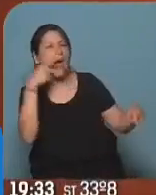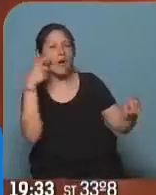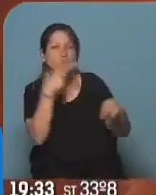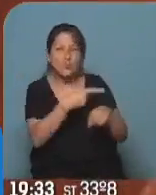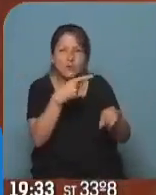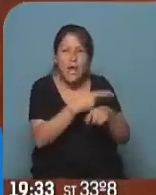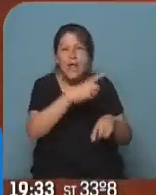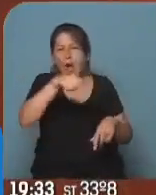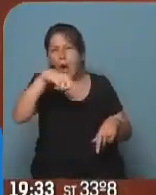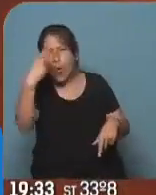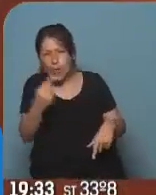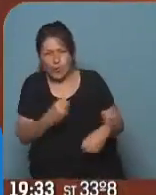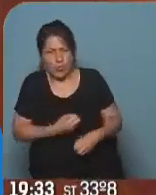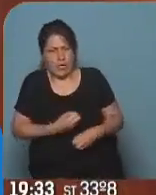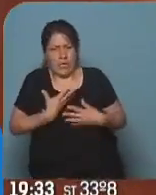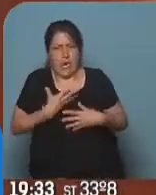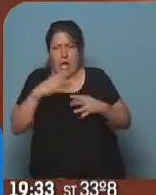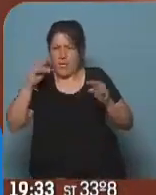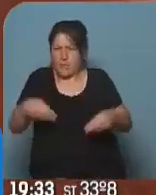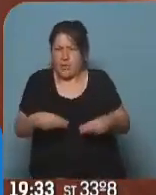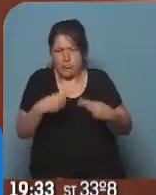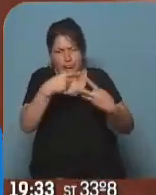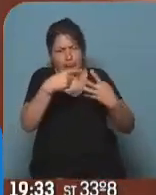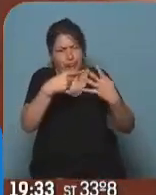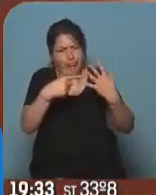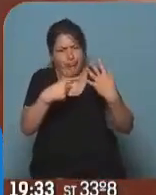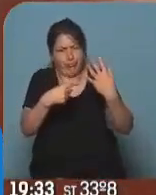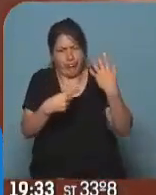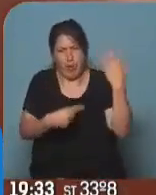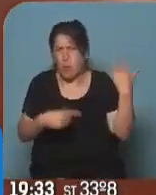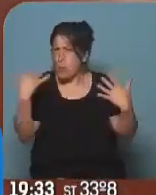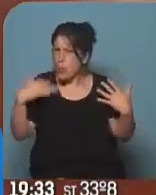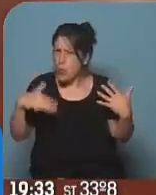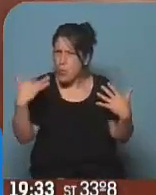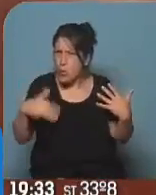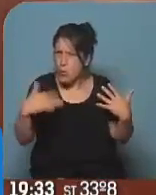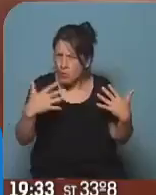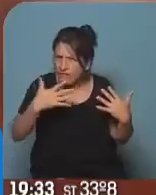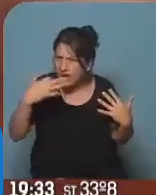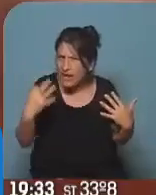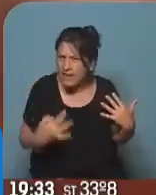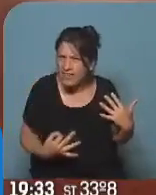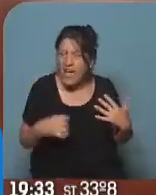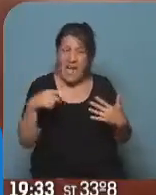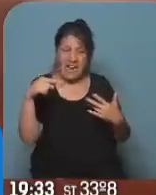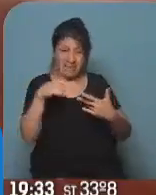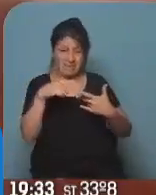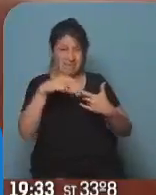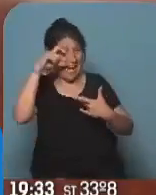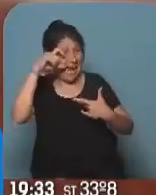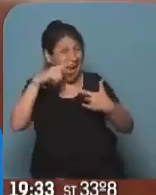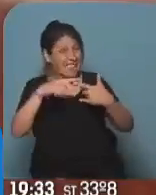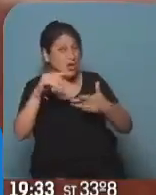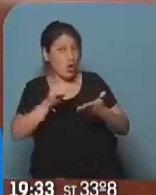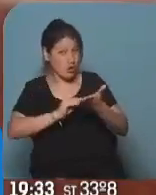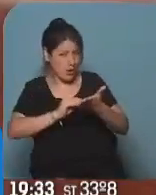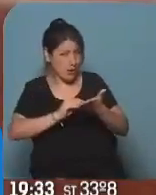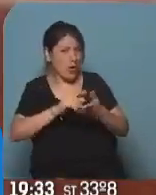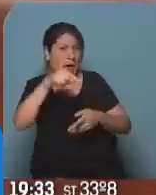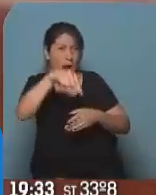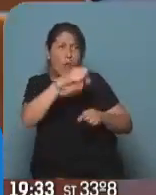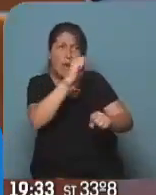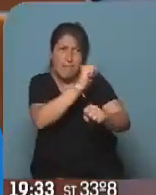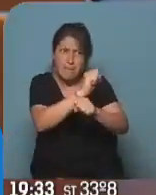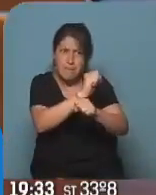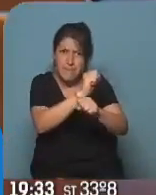como arrepentidos muy importantes de Carolina Pocchetti, de Víctor Manzanares, que fue contador durante años de Néstor y Cristina Kirchner y ahora está preso.